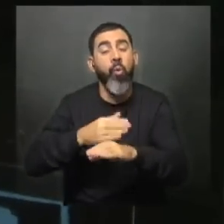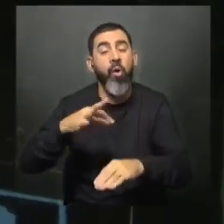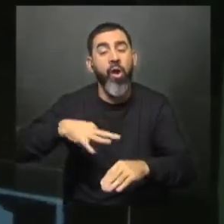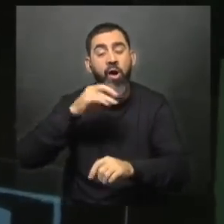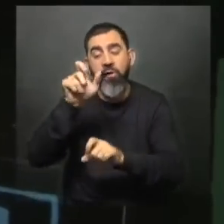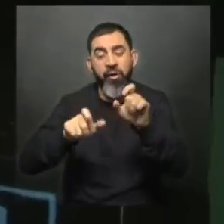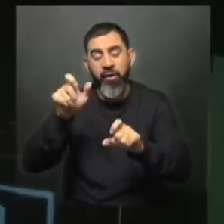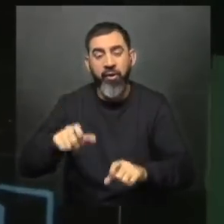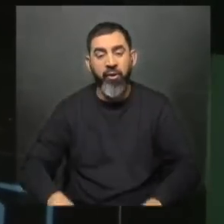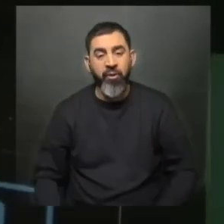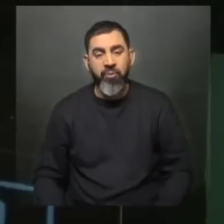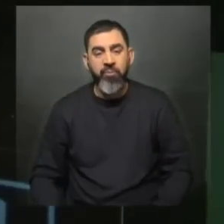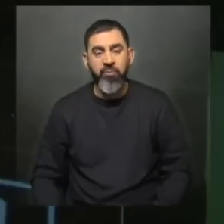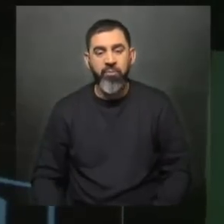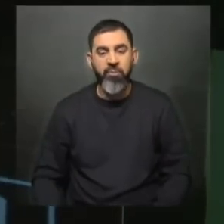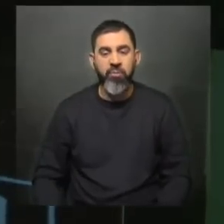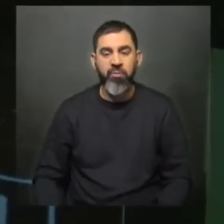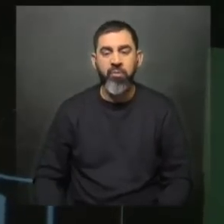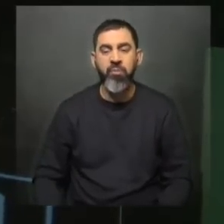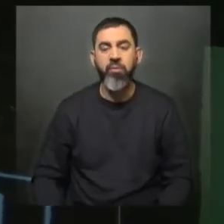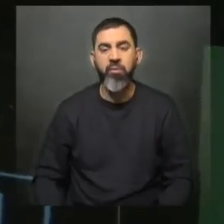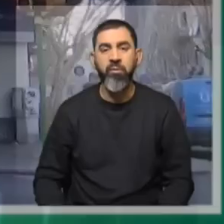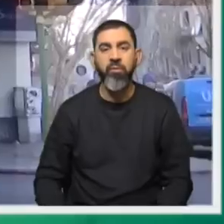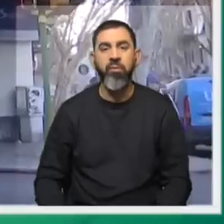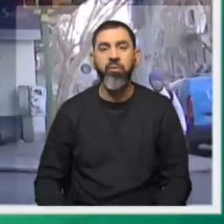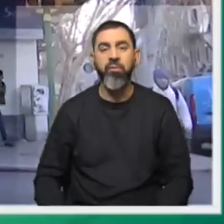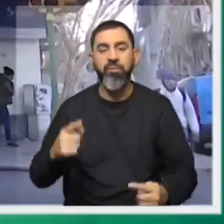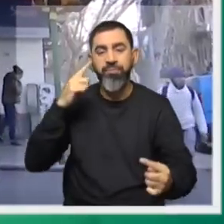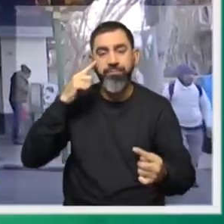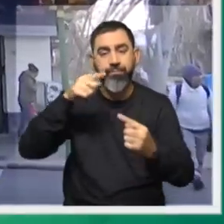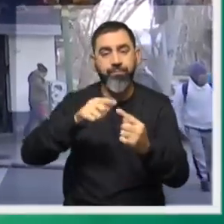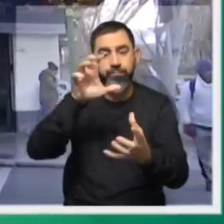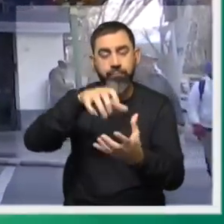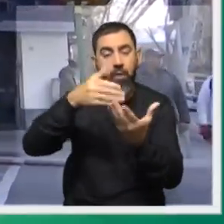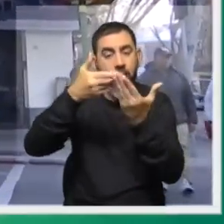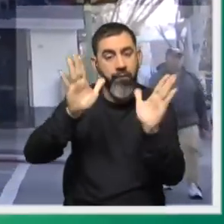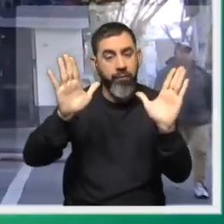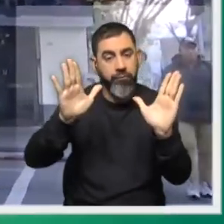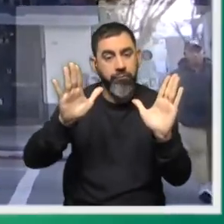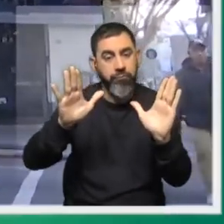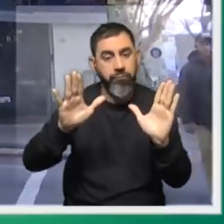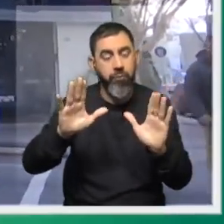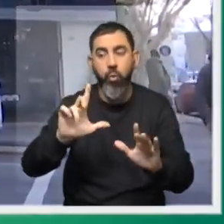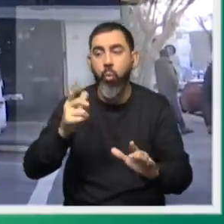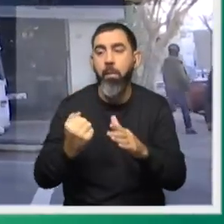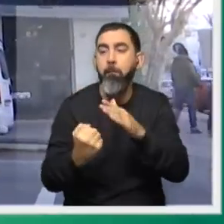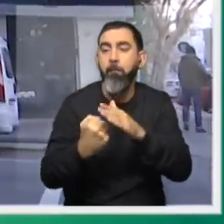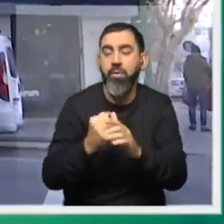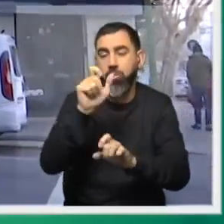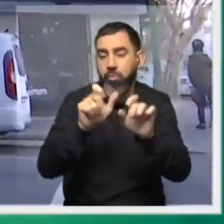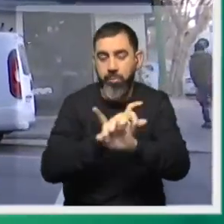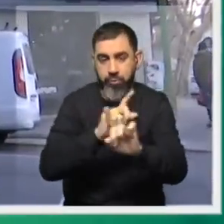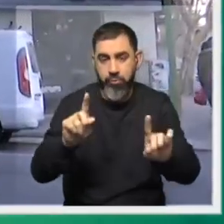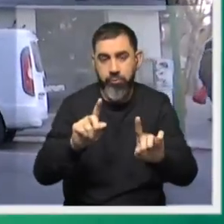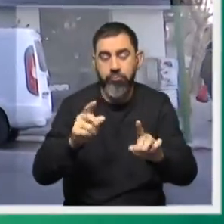cotidiana bueno nosotros justamente lo que apuntamos en este centro abierto que es un centro sin cupo nosotros es justamente lo que